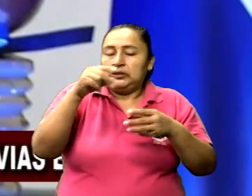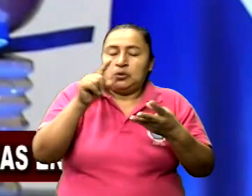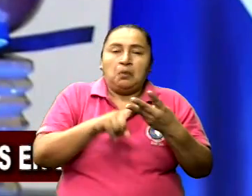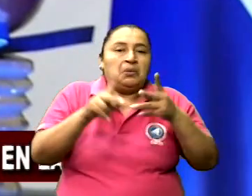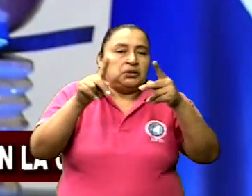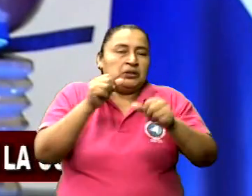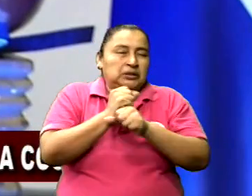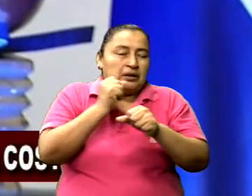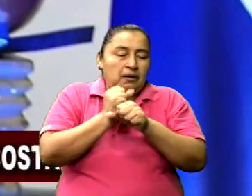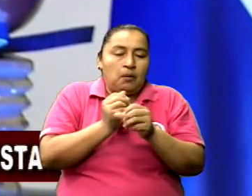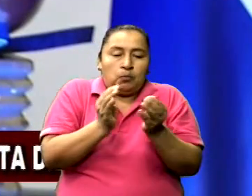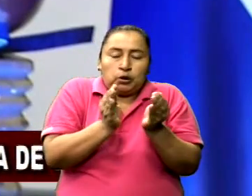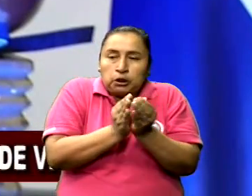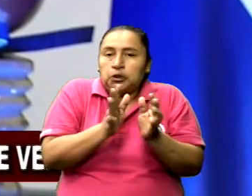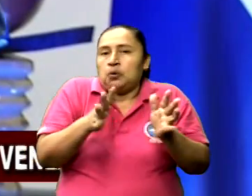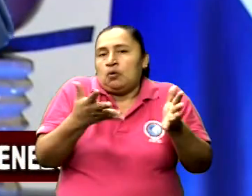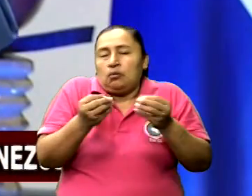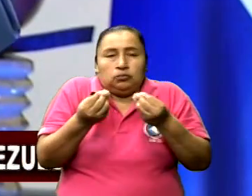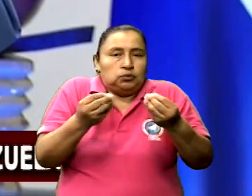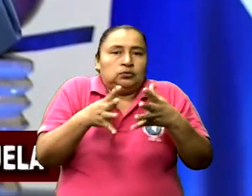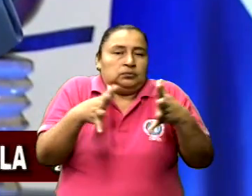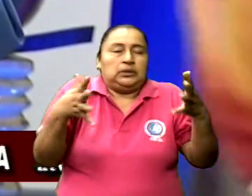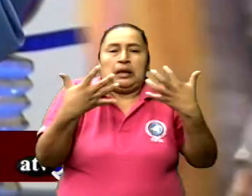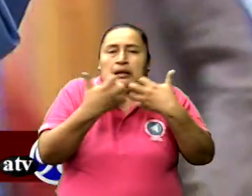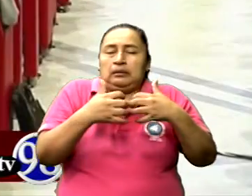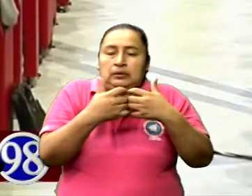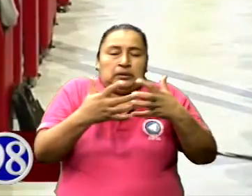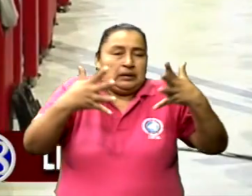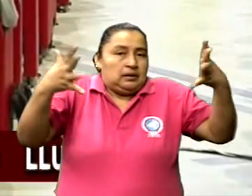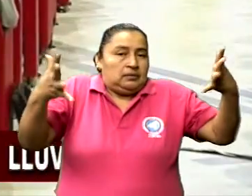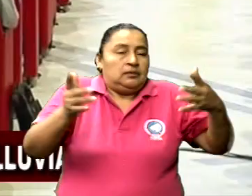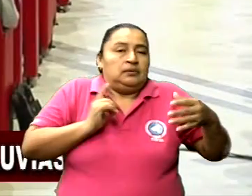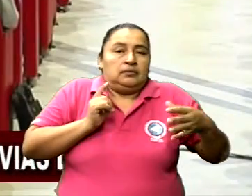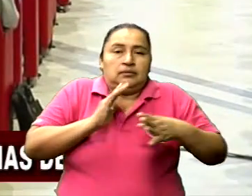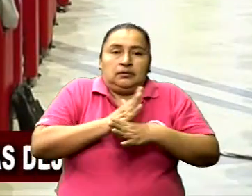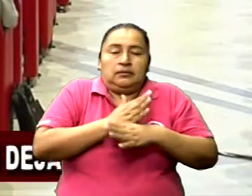medianos, grandes, los empresarios.